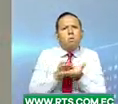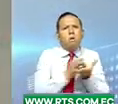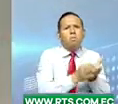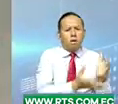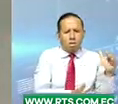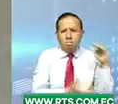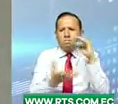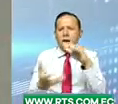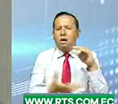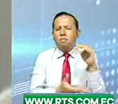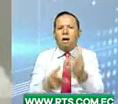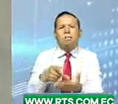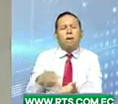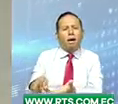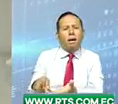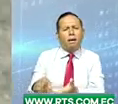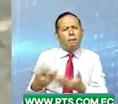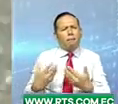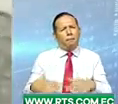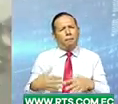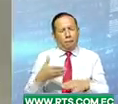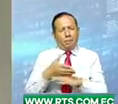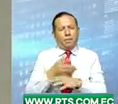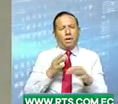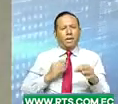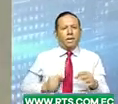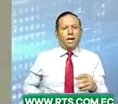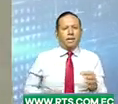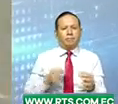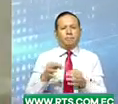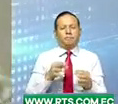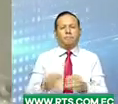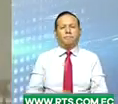harina. Más detalles dentro de pocos minutos.